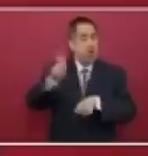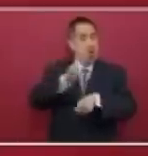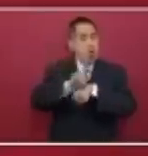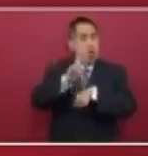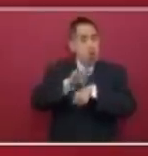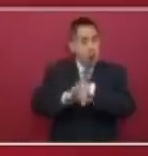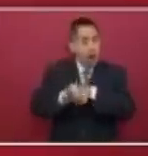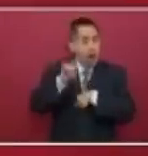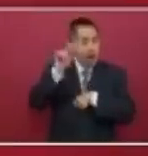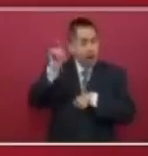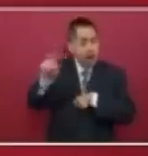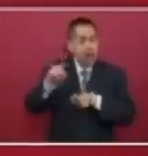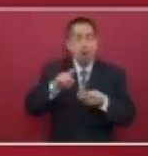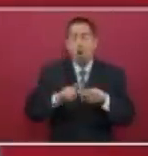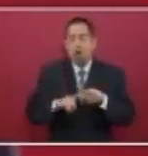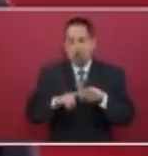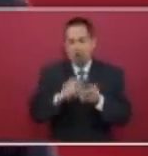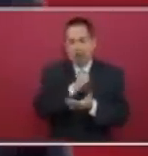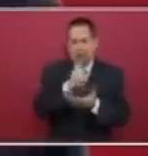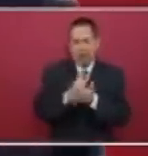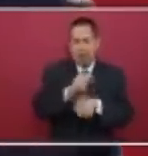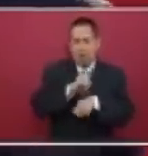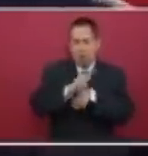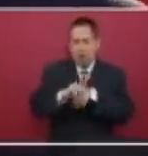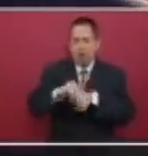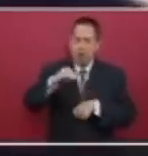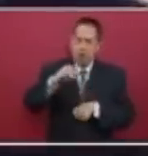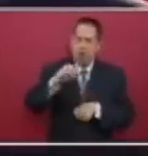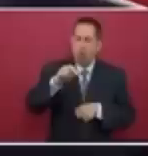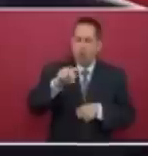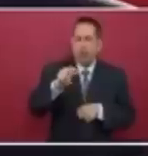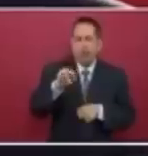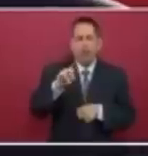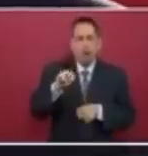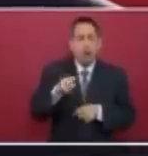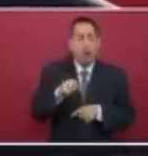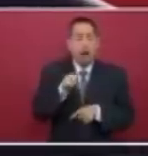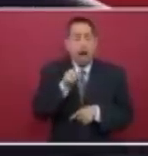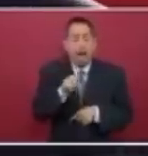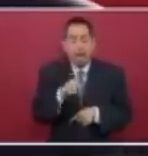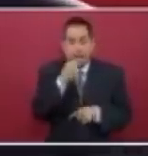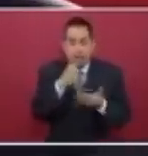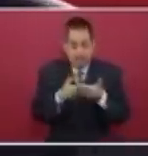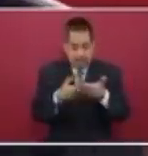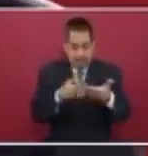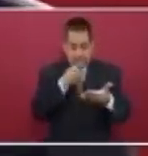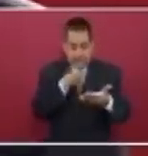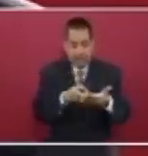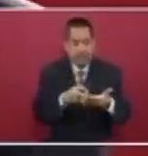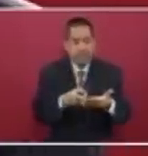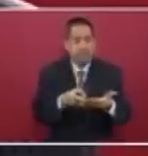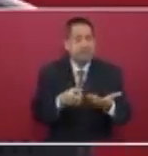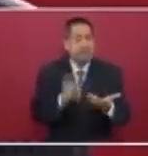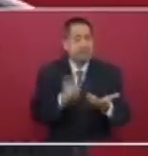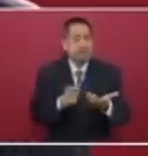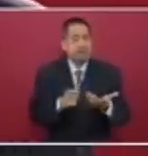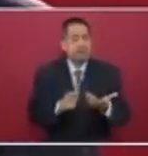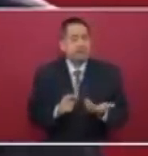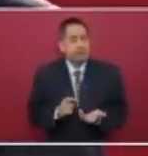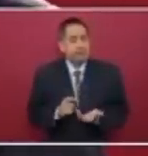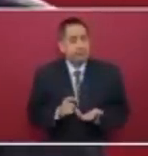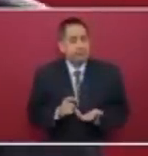mecanismo de montevideo lo que define qué es la